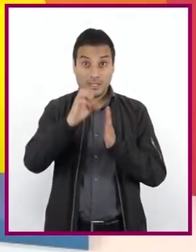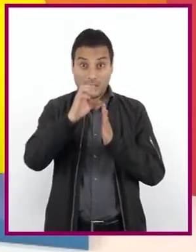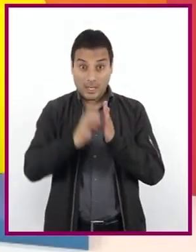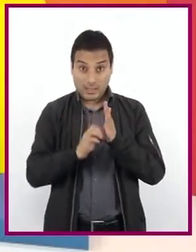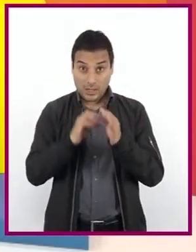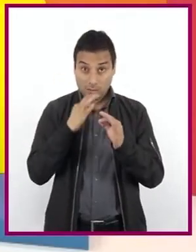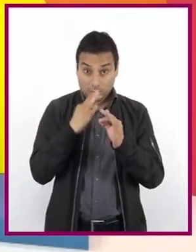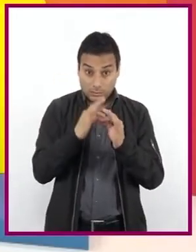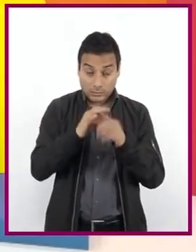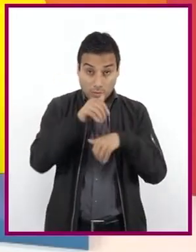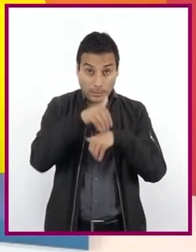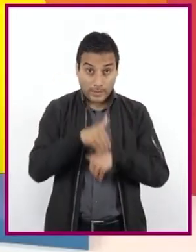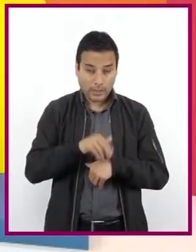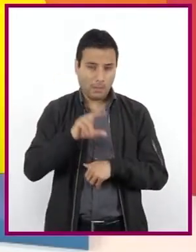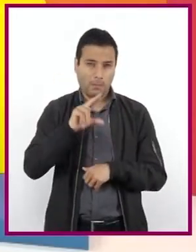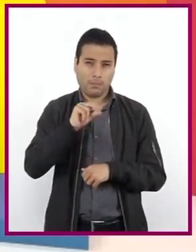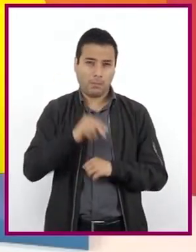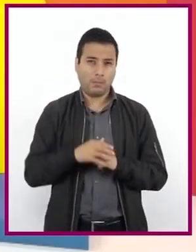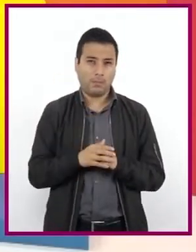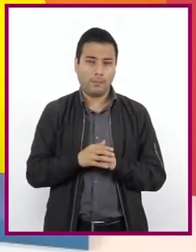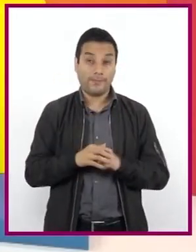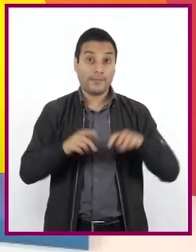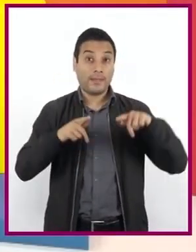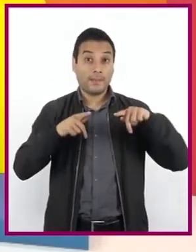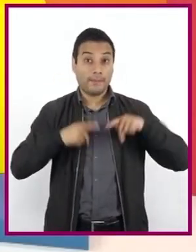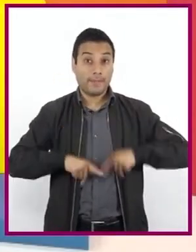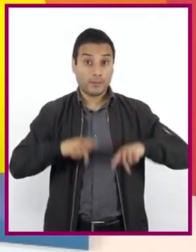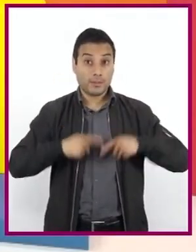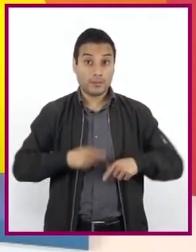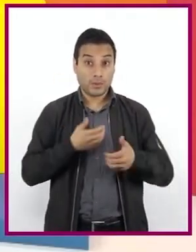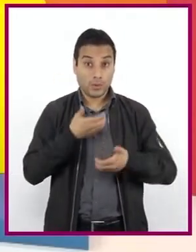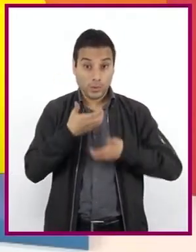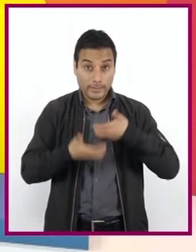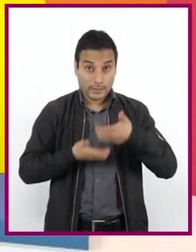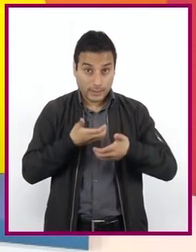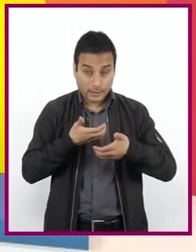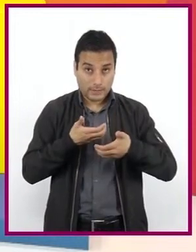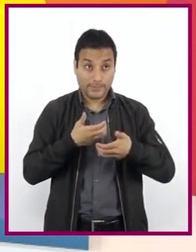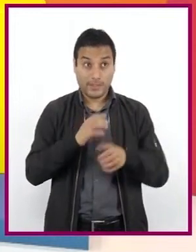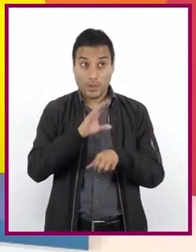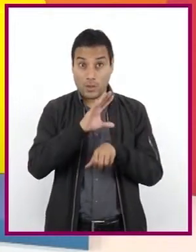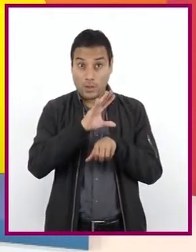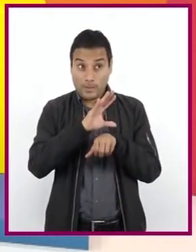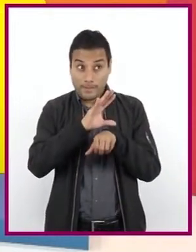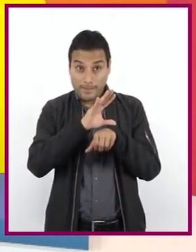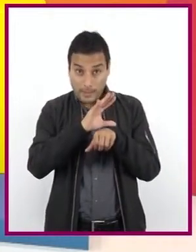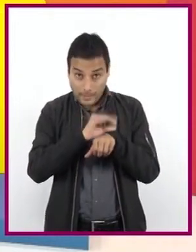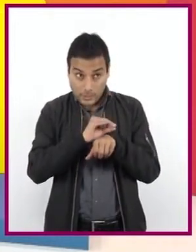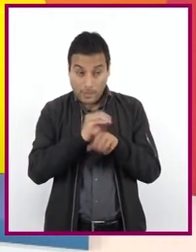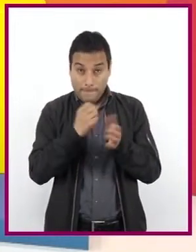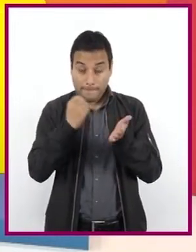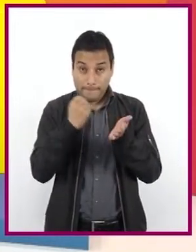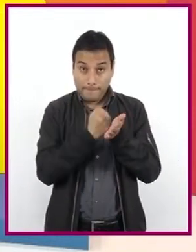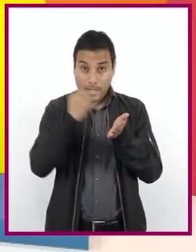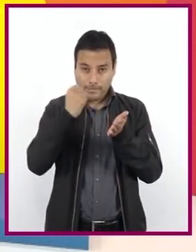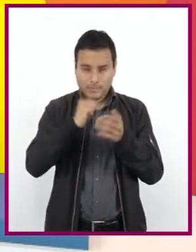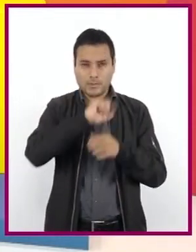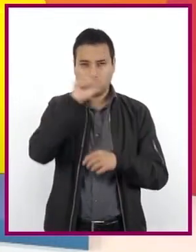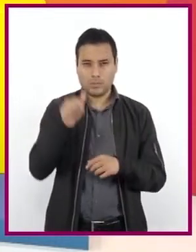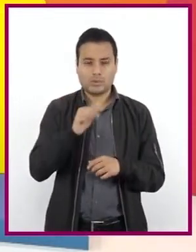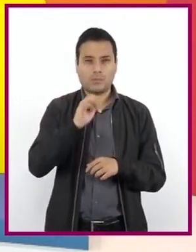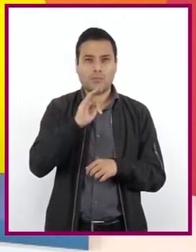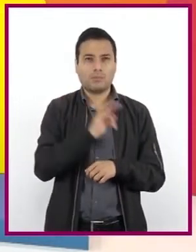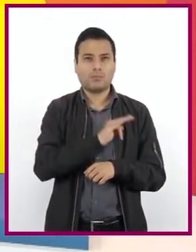esta medida, los comerciantes, tras solicitar la autorización correspondiente, podían